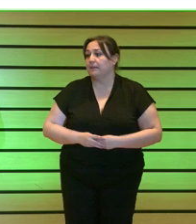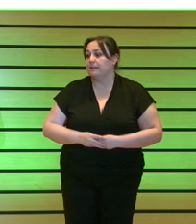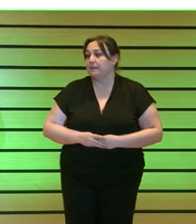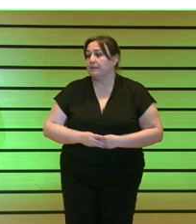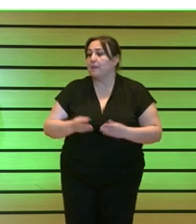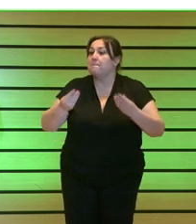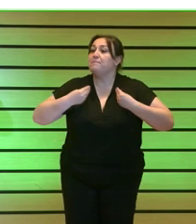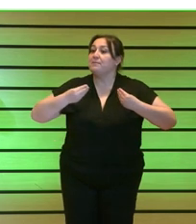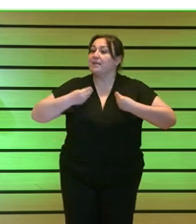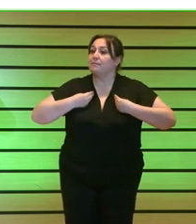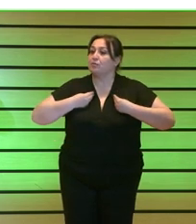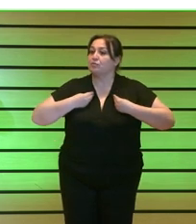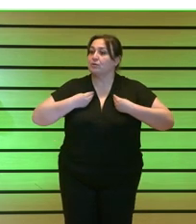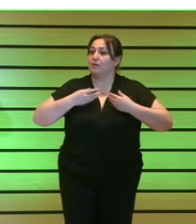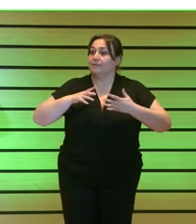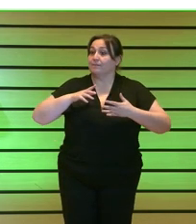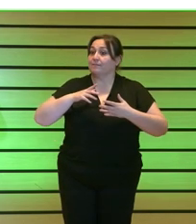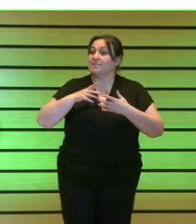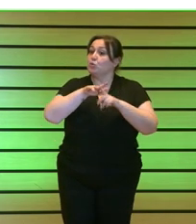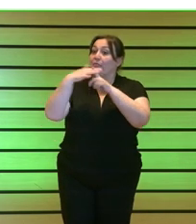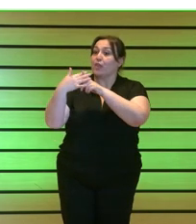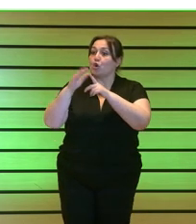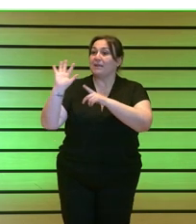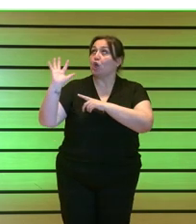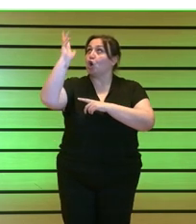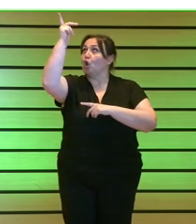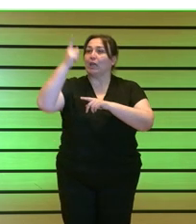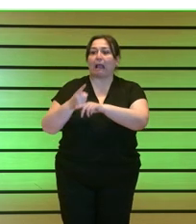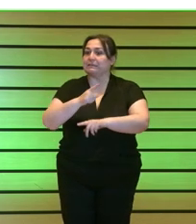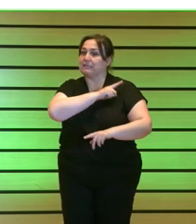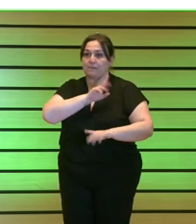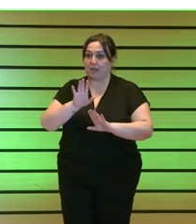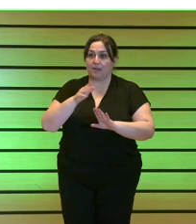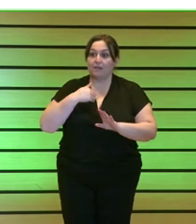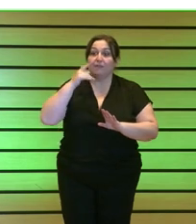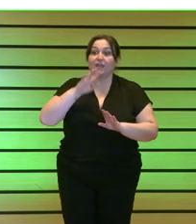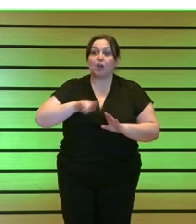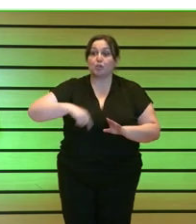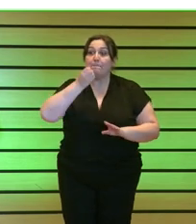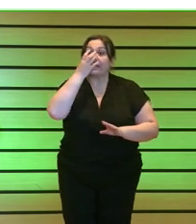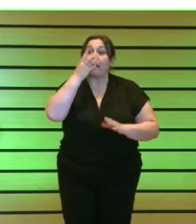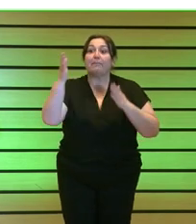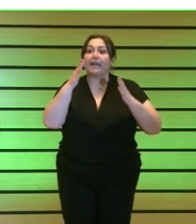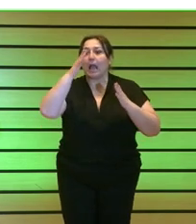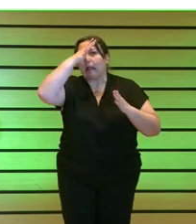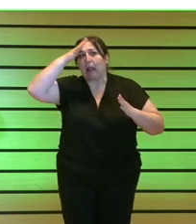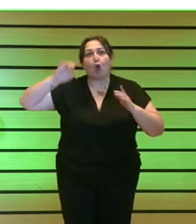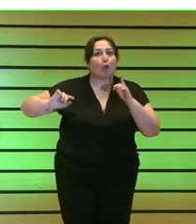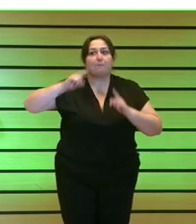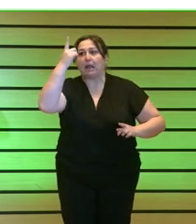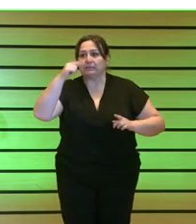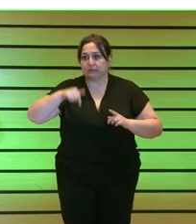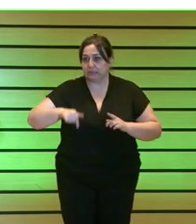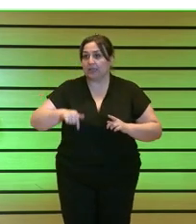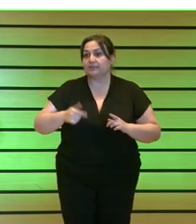viviremos fenómenos meteorológicos extremos lo estamos viendo recordábamos lo de la primavera más calurosa por cuarto año consecutivo desde que tenemos